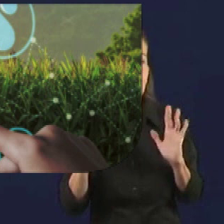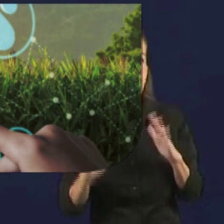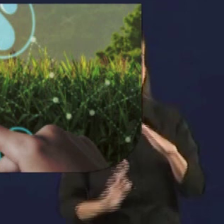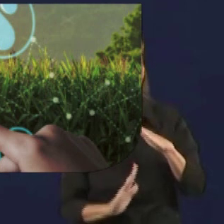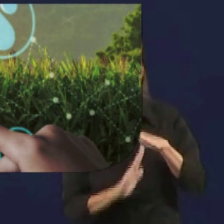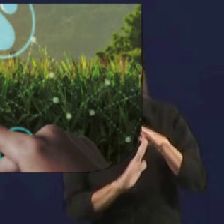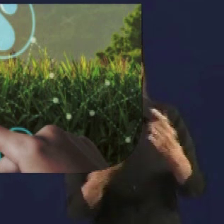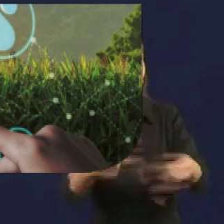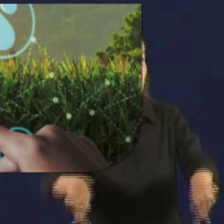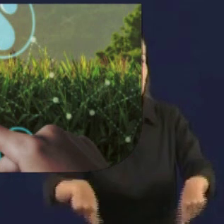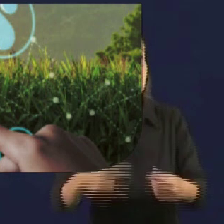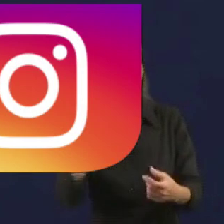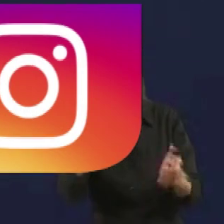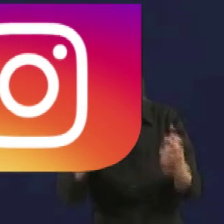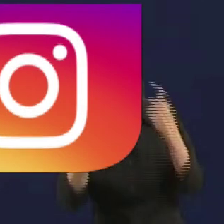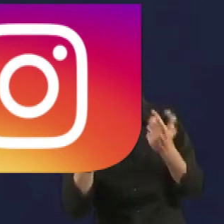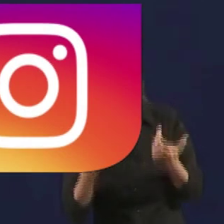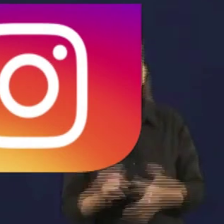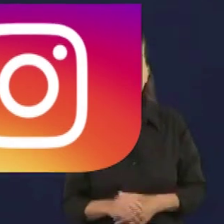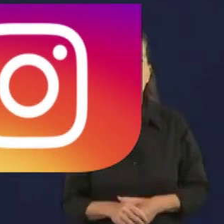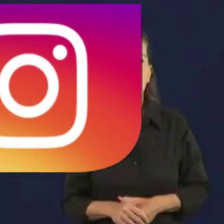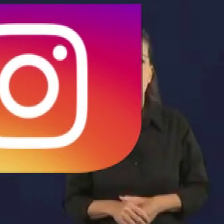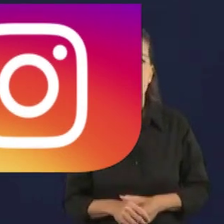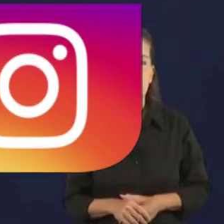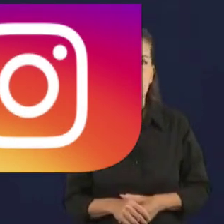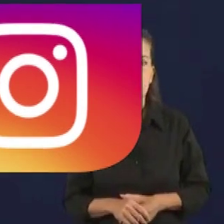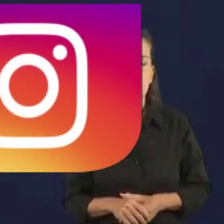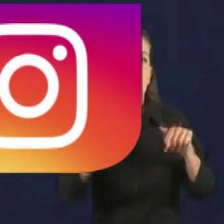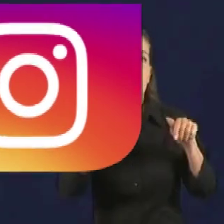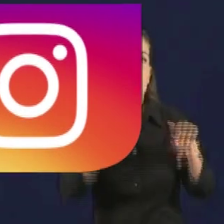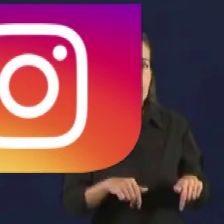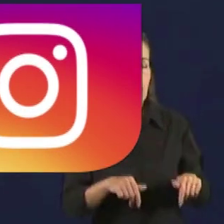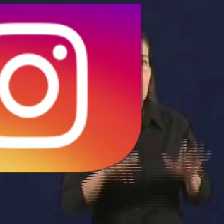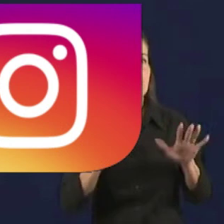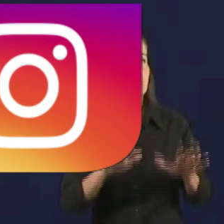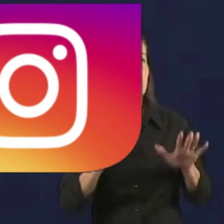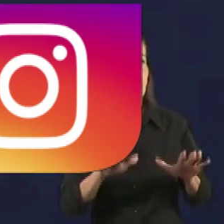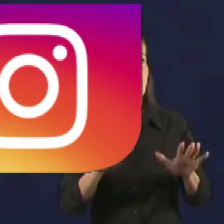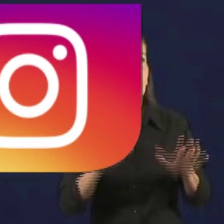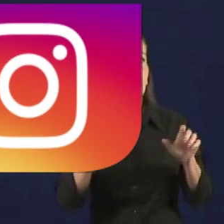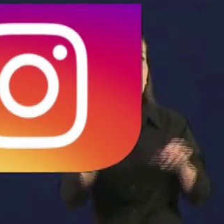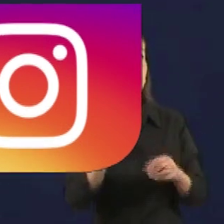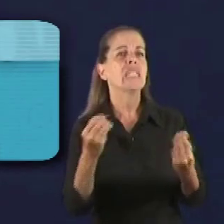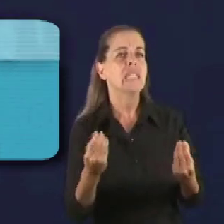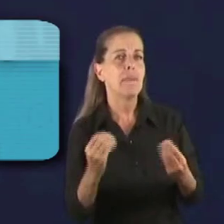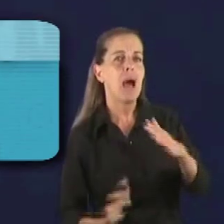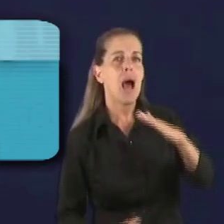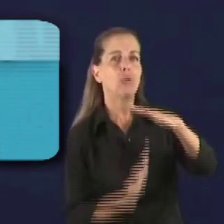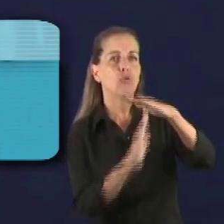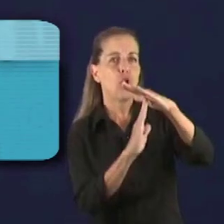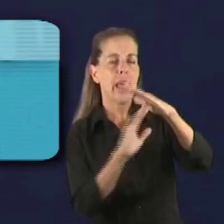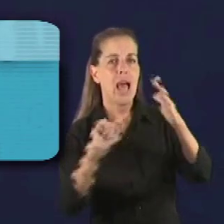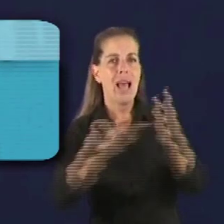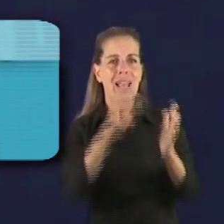autoridad de aplicación. Esto mientras avanza la puesta en funcionamiento de lo que se denomina la autoridad